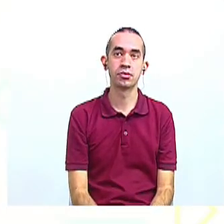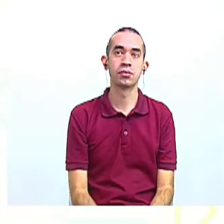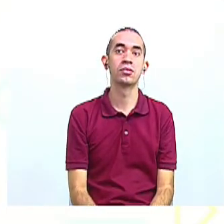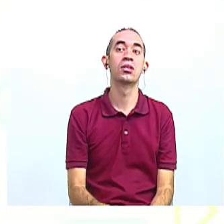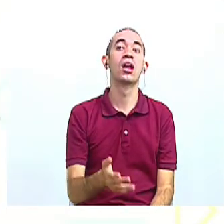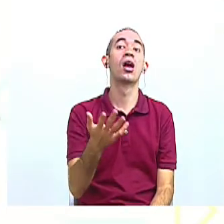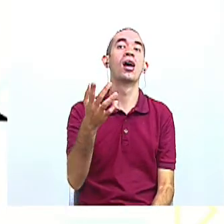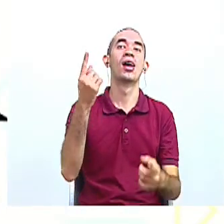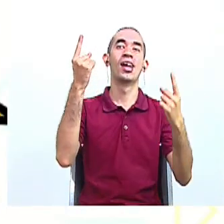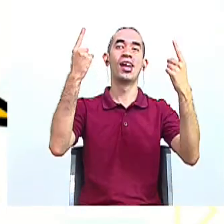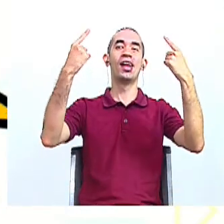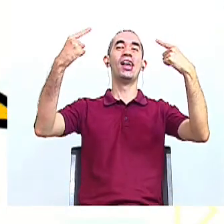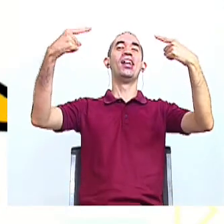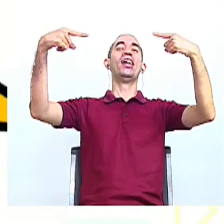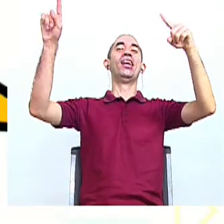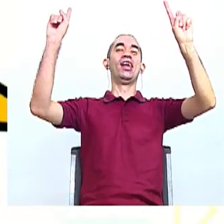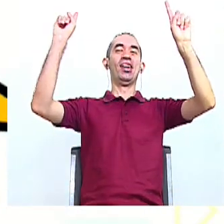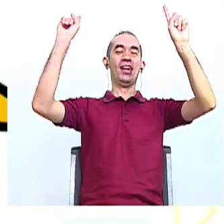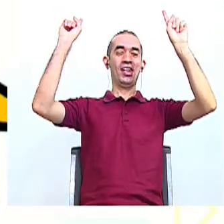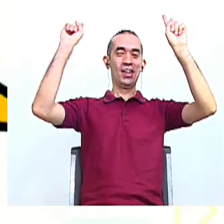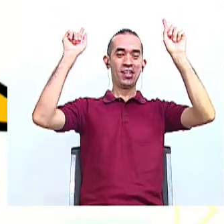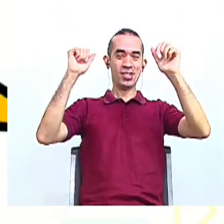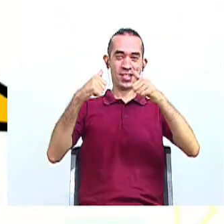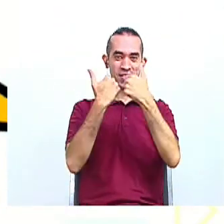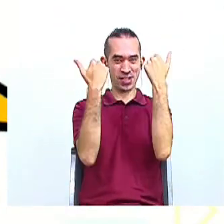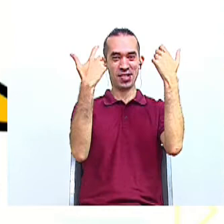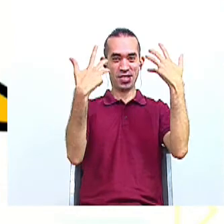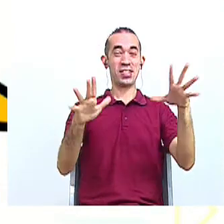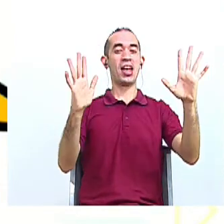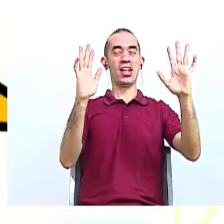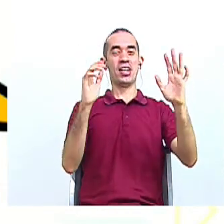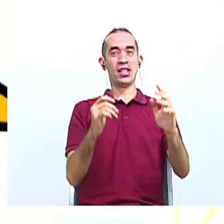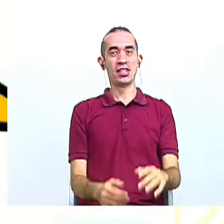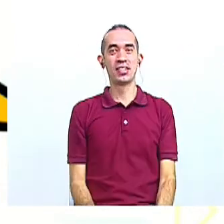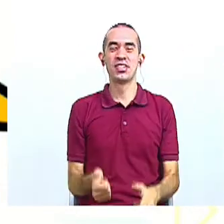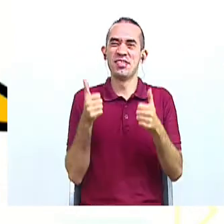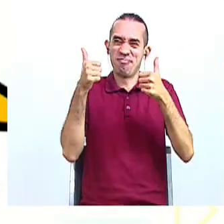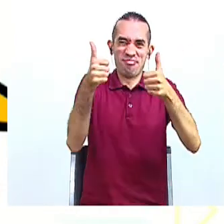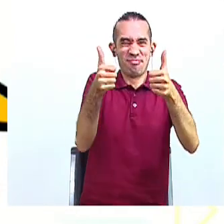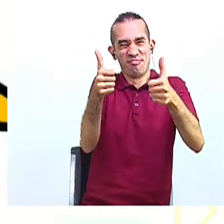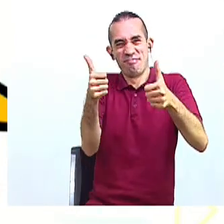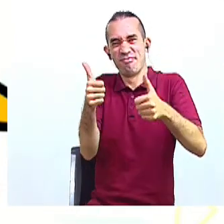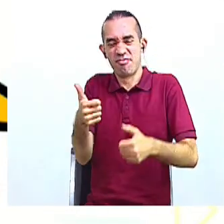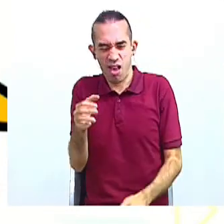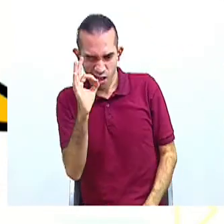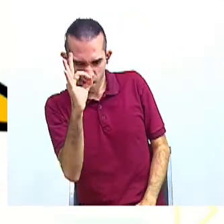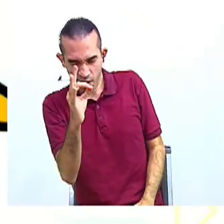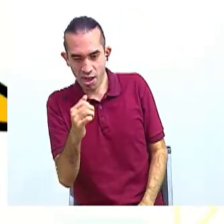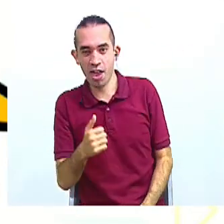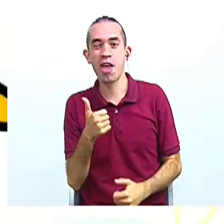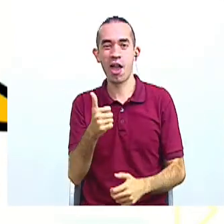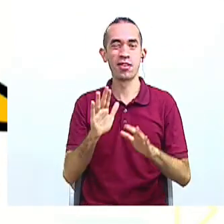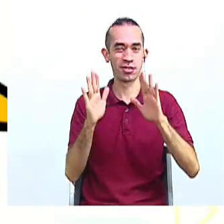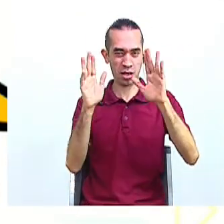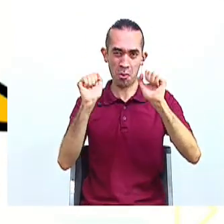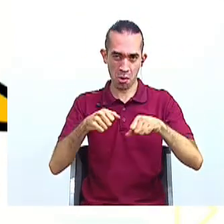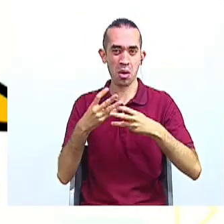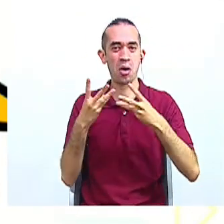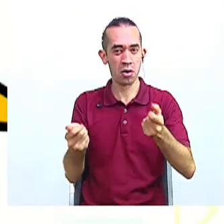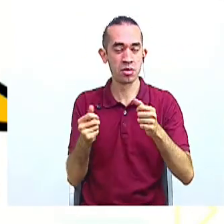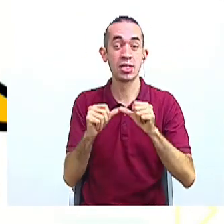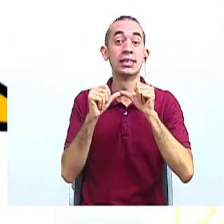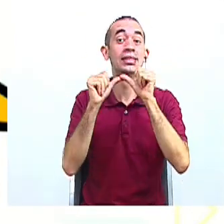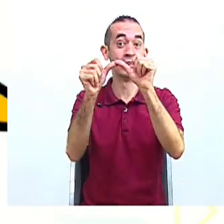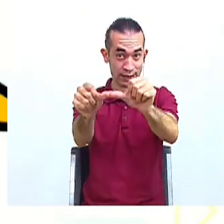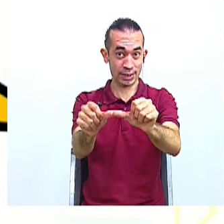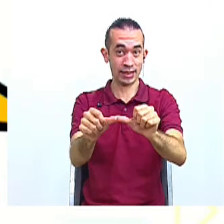Claro, logramos nuestro desafío del día de hoy. ¡Qué bien! Así me gusta cuando podemos resolver algo.